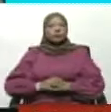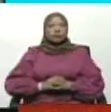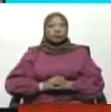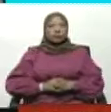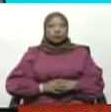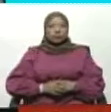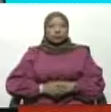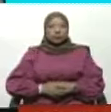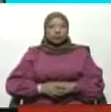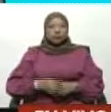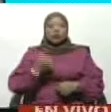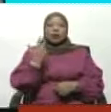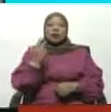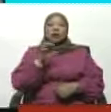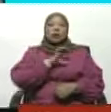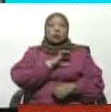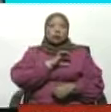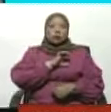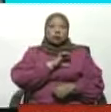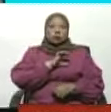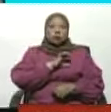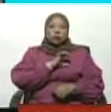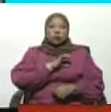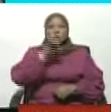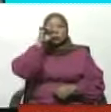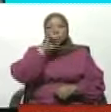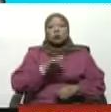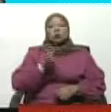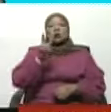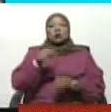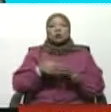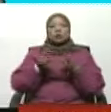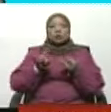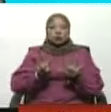Era 3 de enero del año 2007.